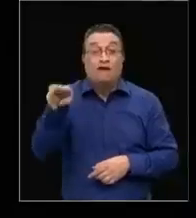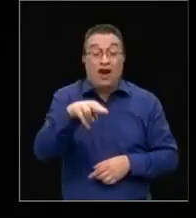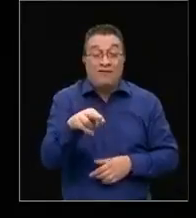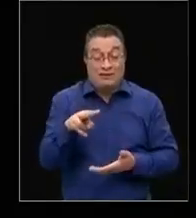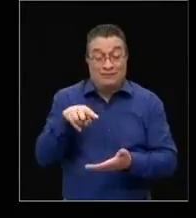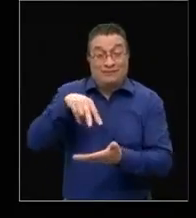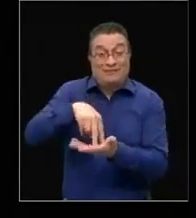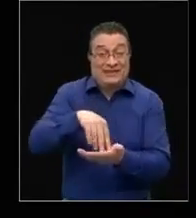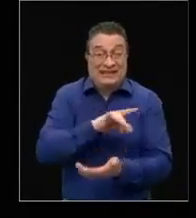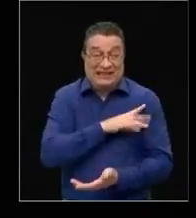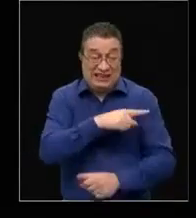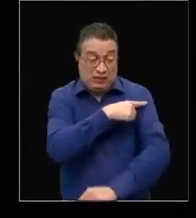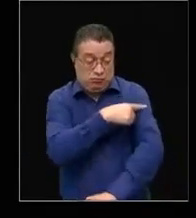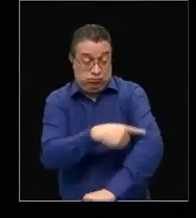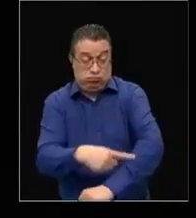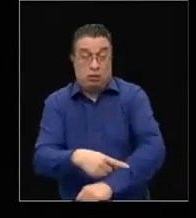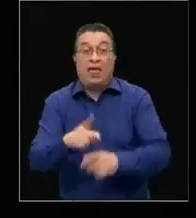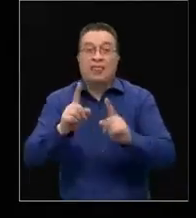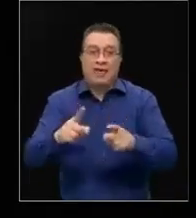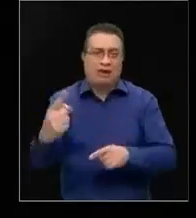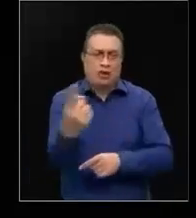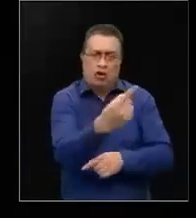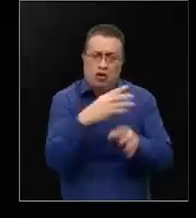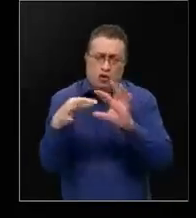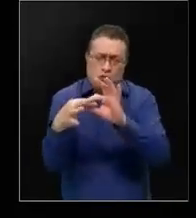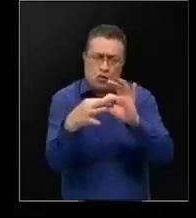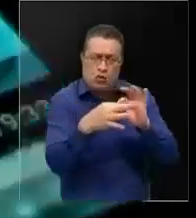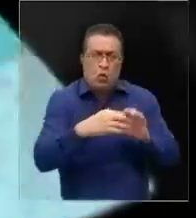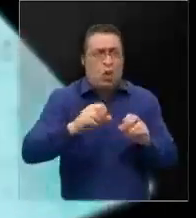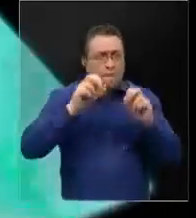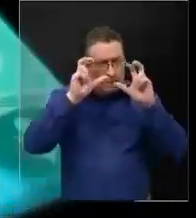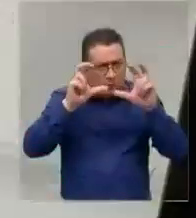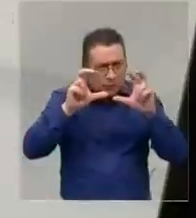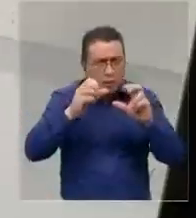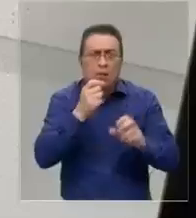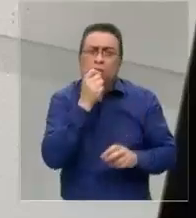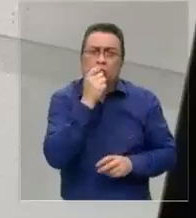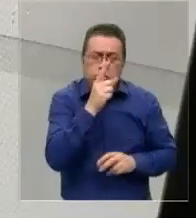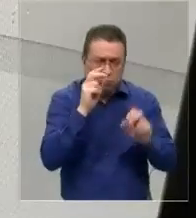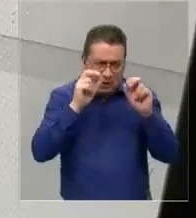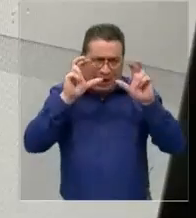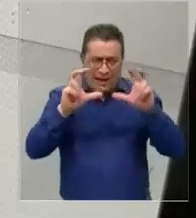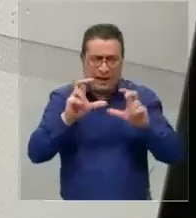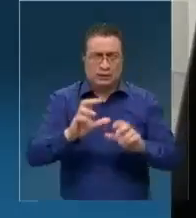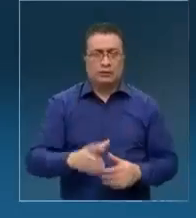Chile, es deber de todos prevenir, estar alerta y denunciar a tiempo.